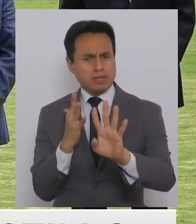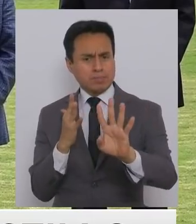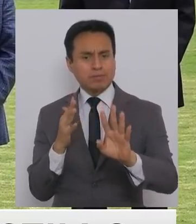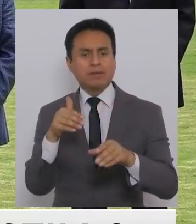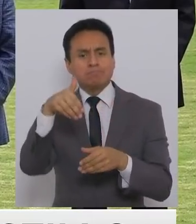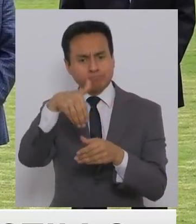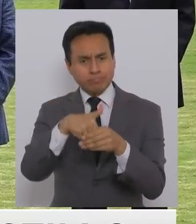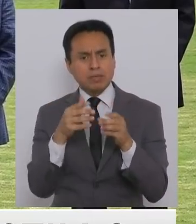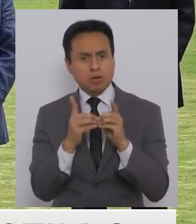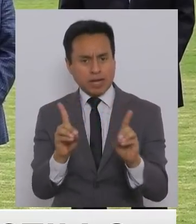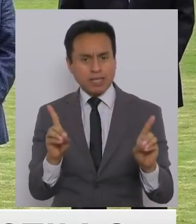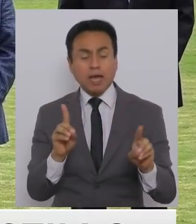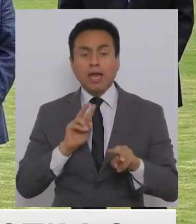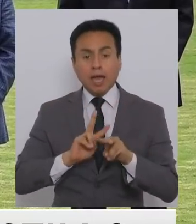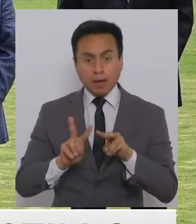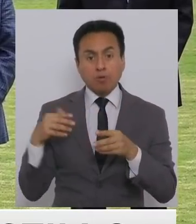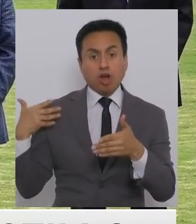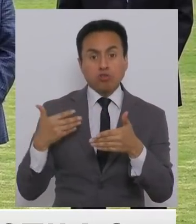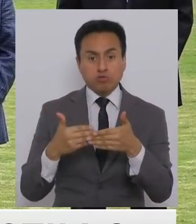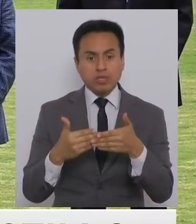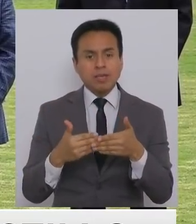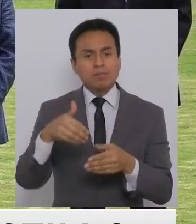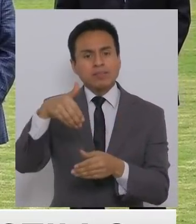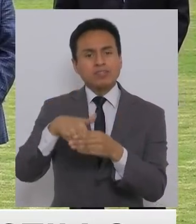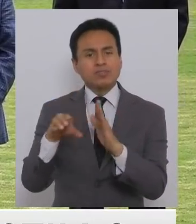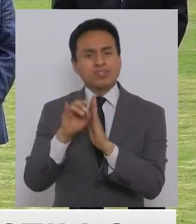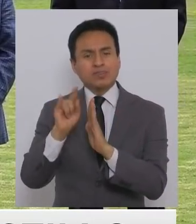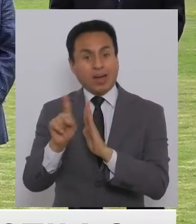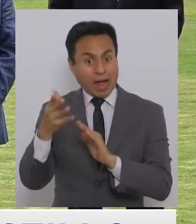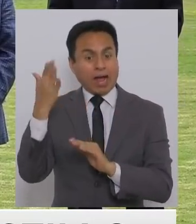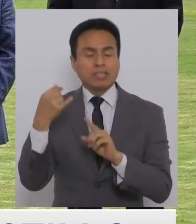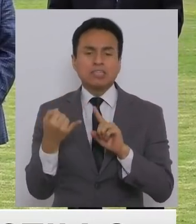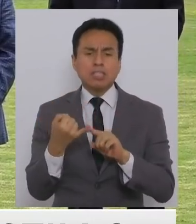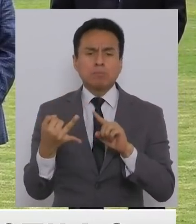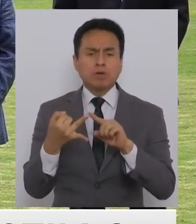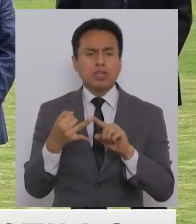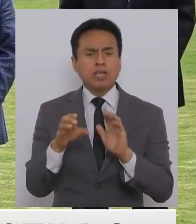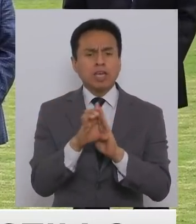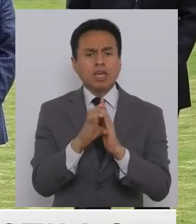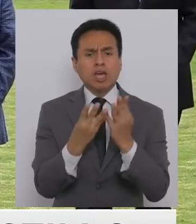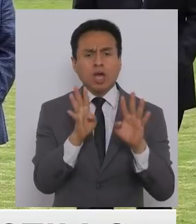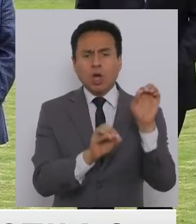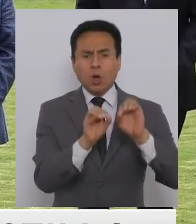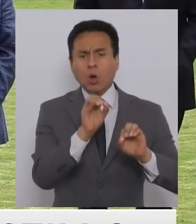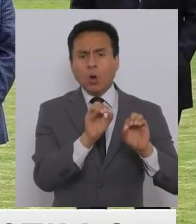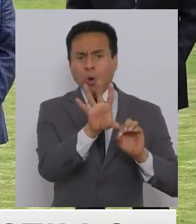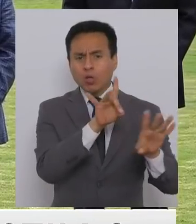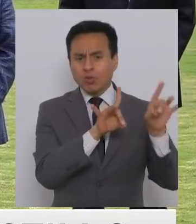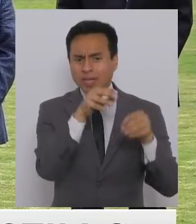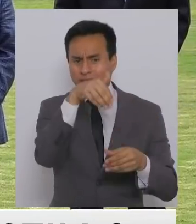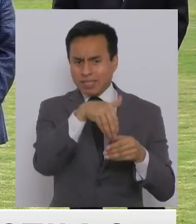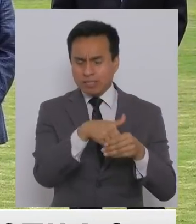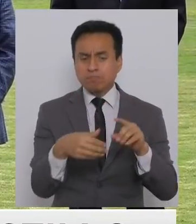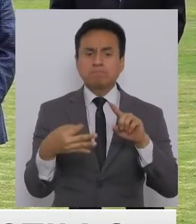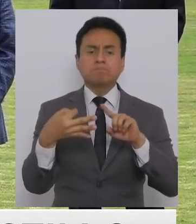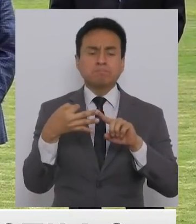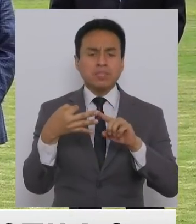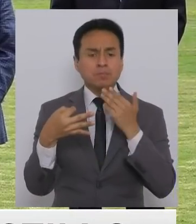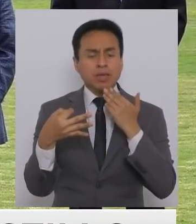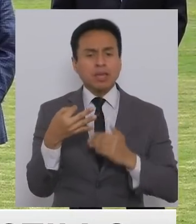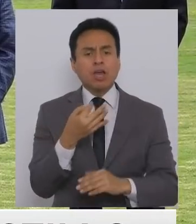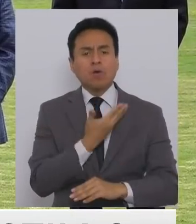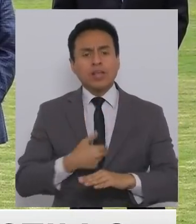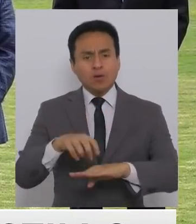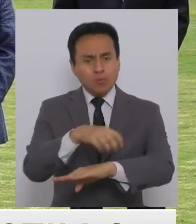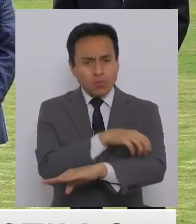democrática. Y así lo hemos hecho. Así fue el plebiscito, así fue la elección de constituyentes, así fue la elección de